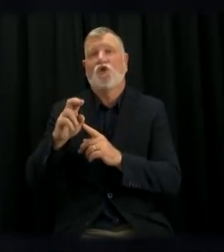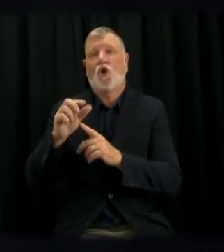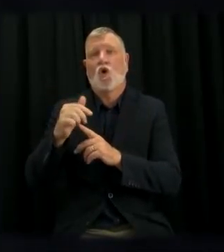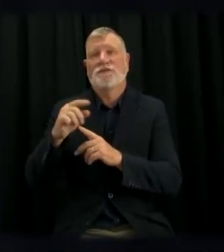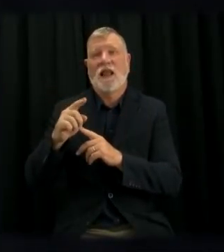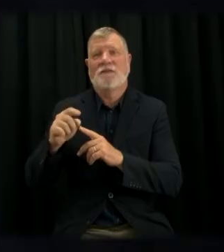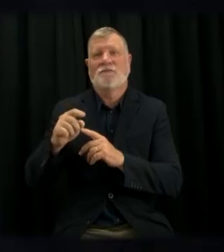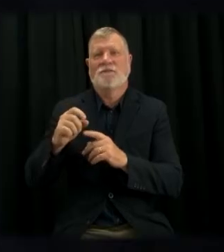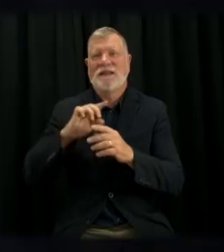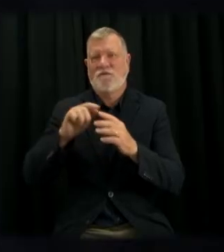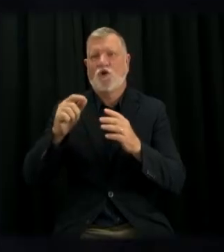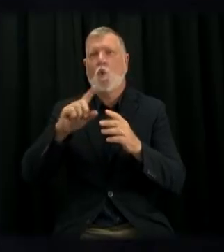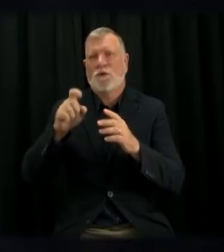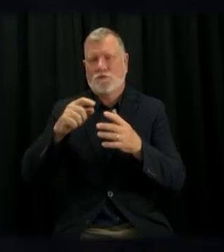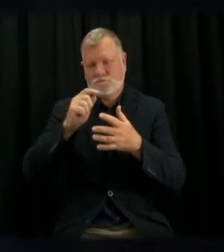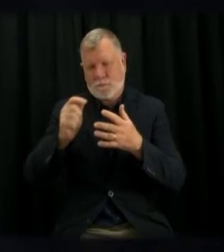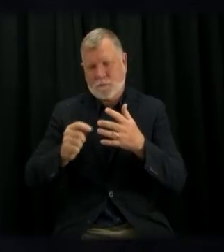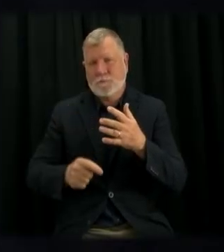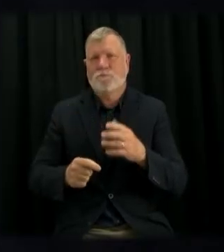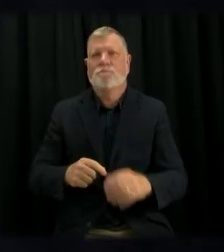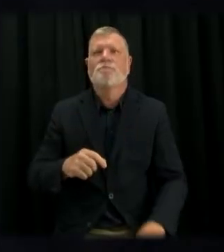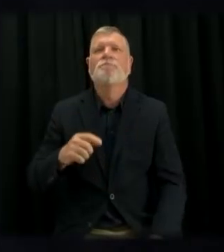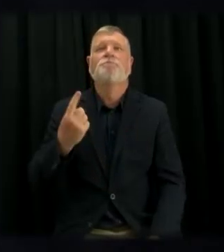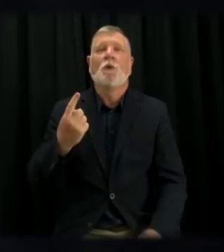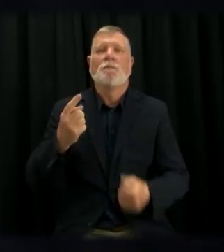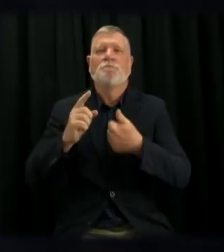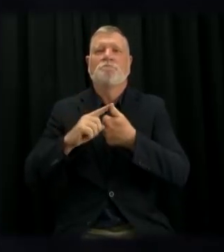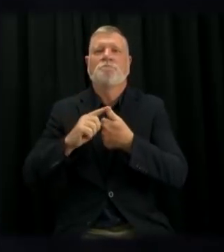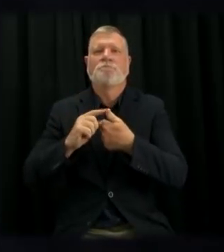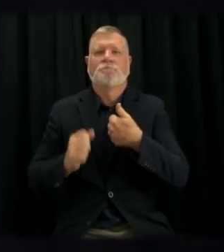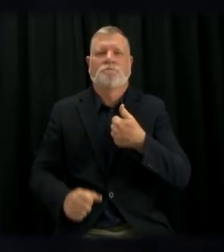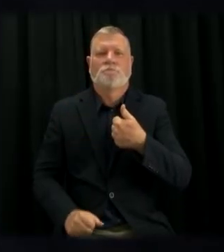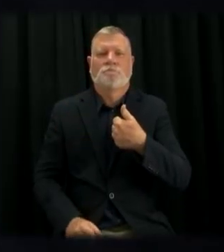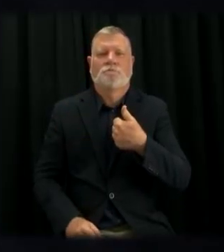pregunta de Víctor Cosano es una serie de preguntas. La primera,